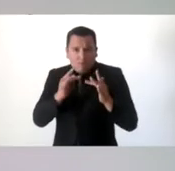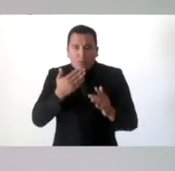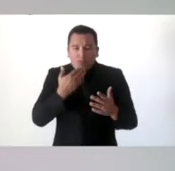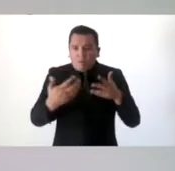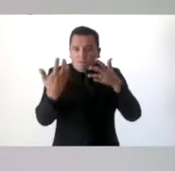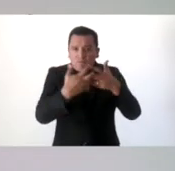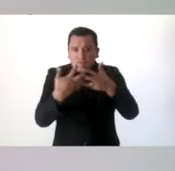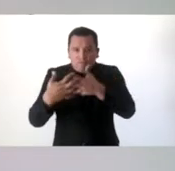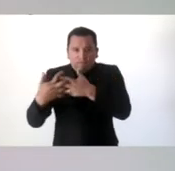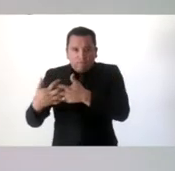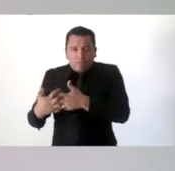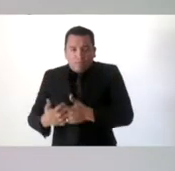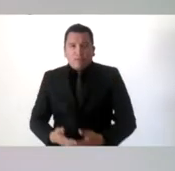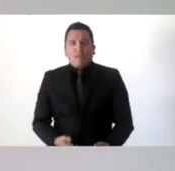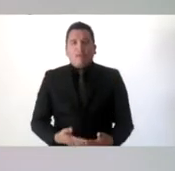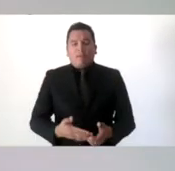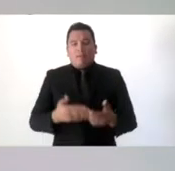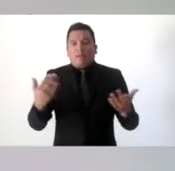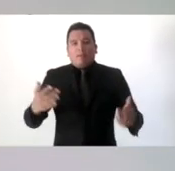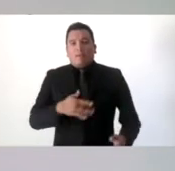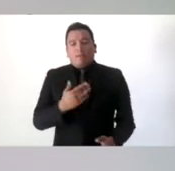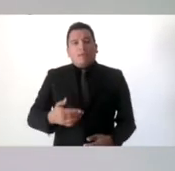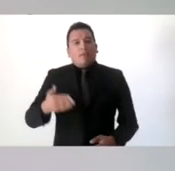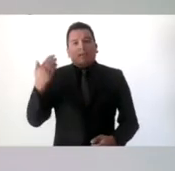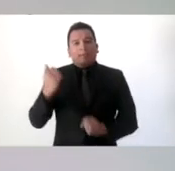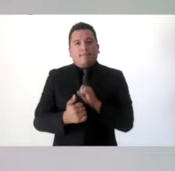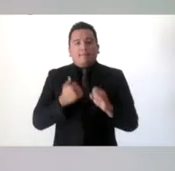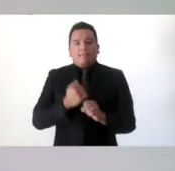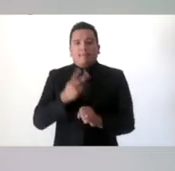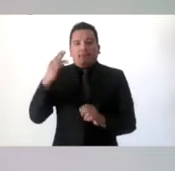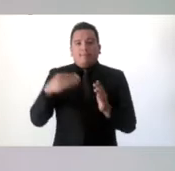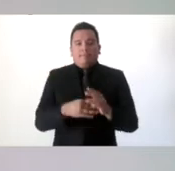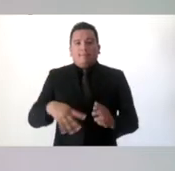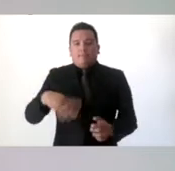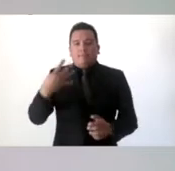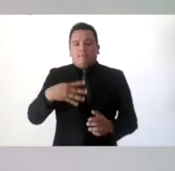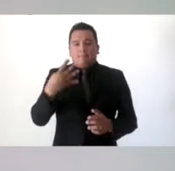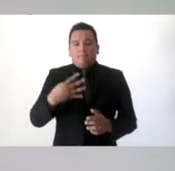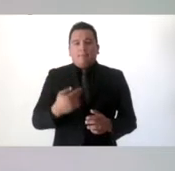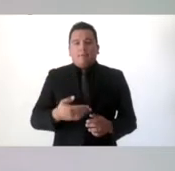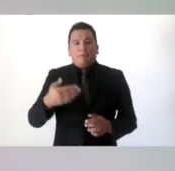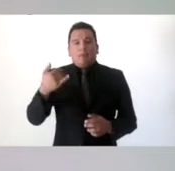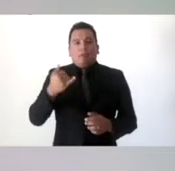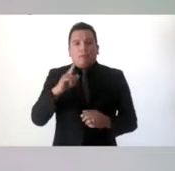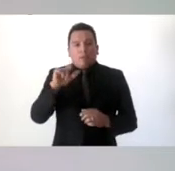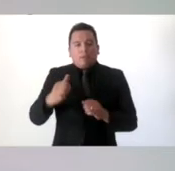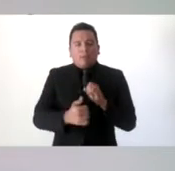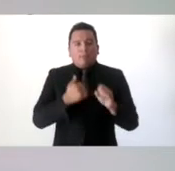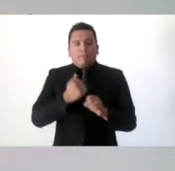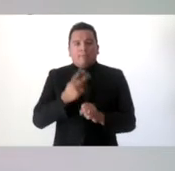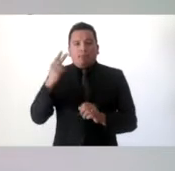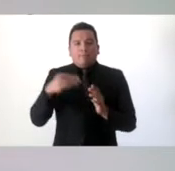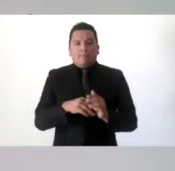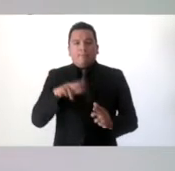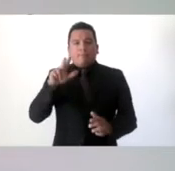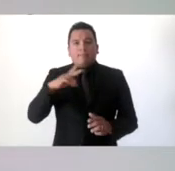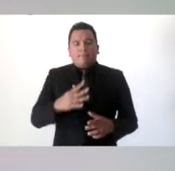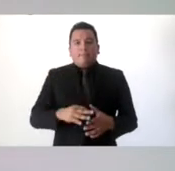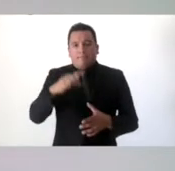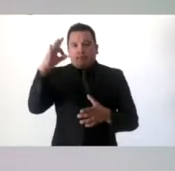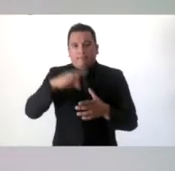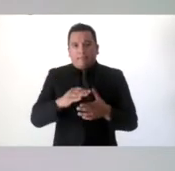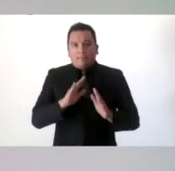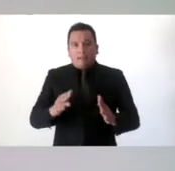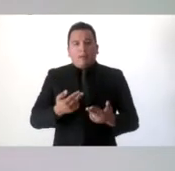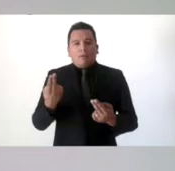que ahora es el momento, ya después de la elección de 2018, de empezar a pensar en retomar algunas buenas prácticas que se tenían en los